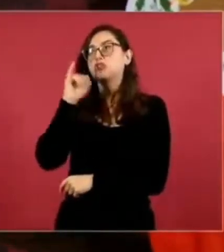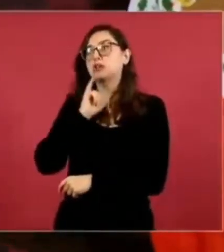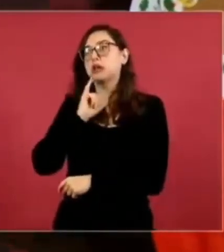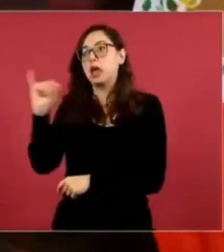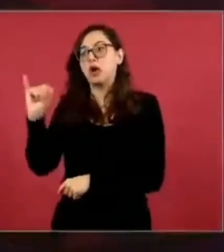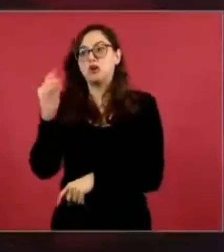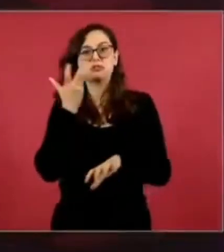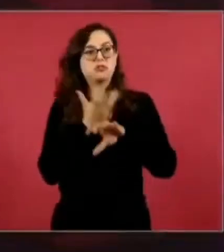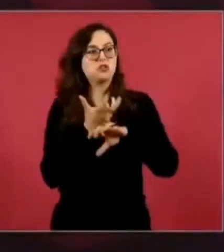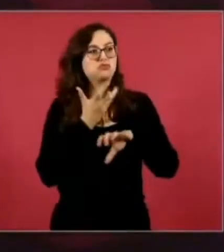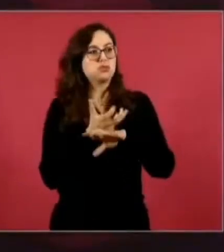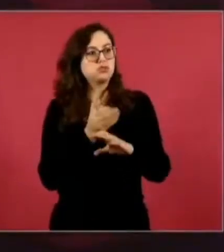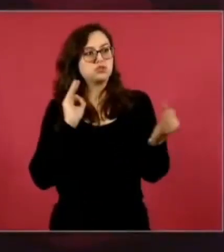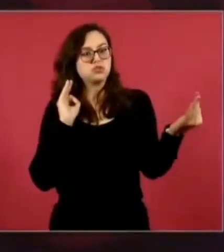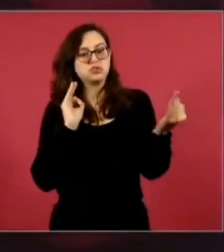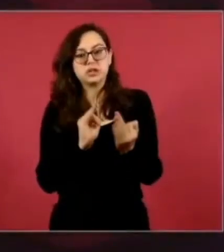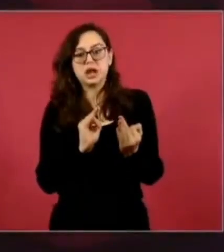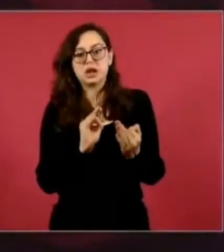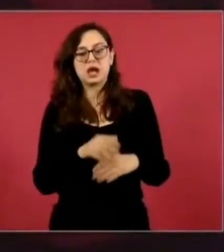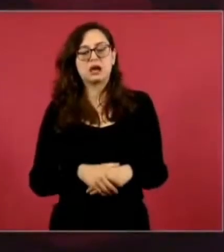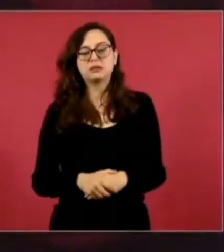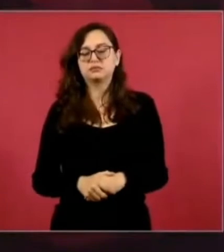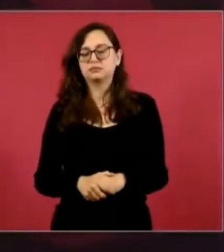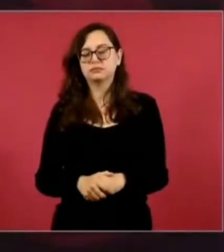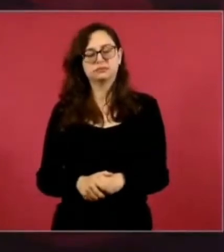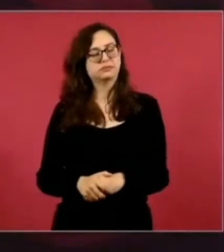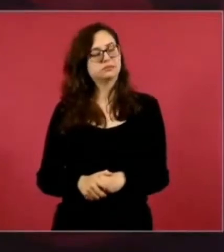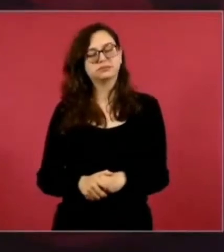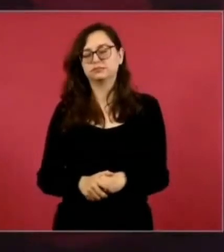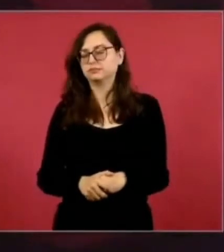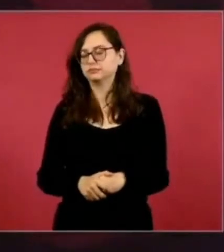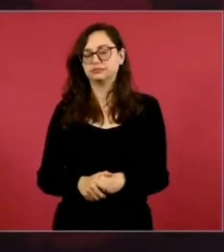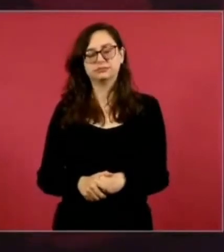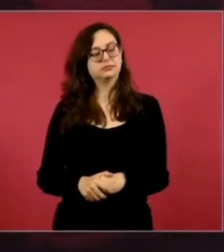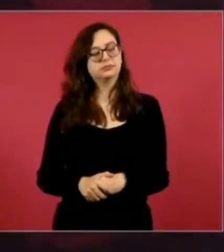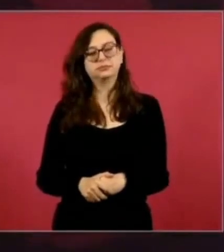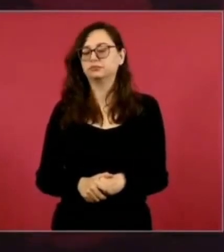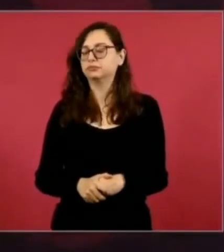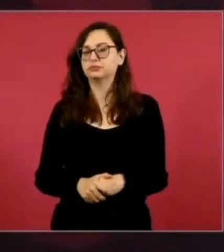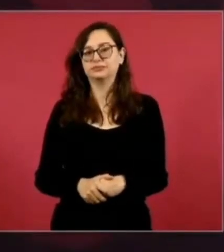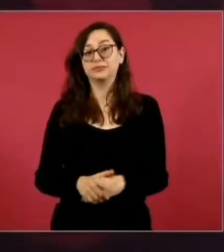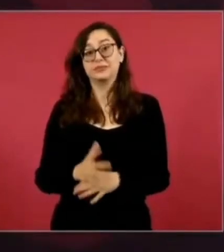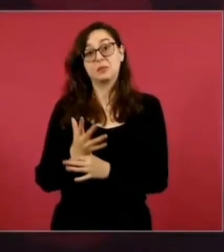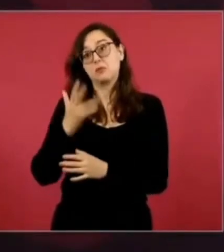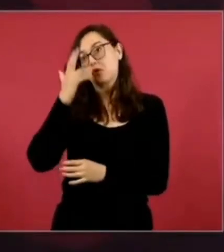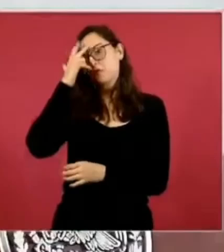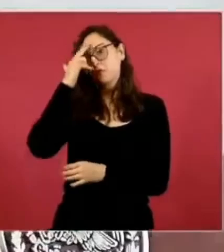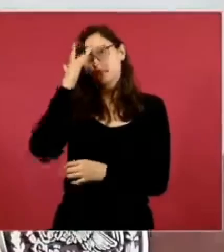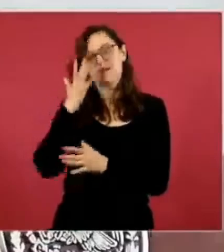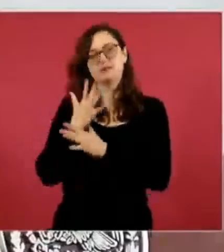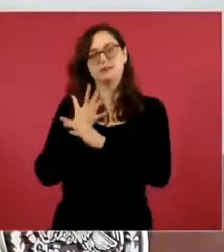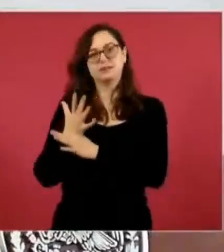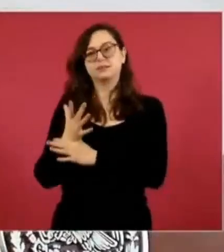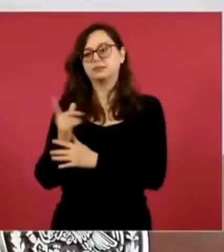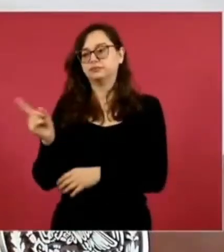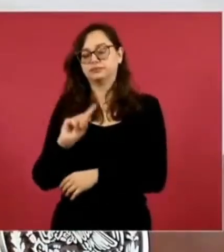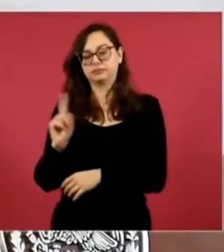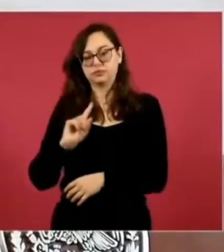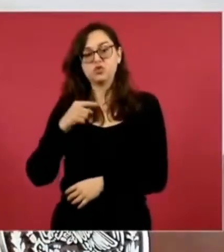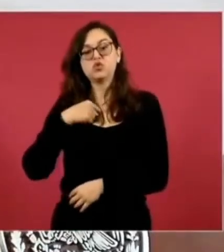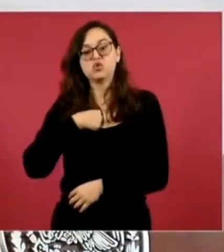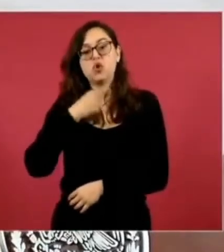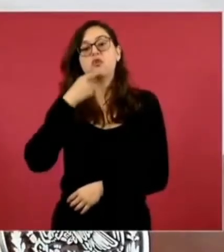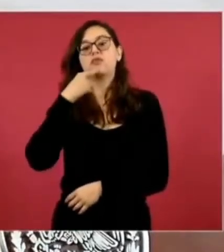Unidos, como le atribuyen la frase a Porfirio Díaz. No, ahora es